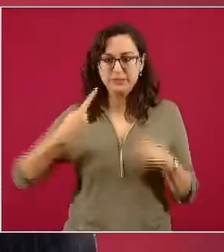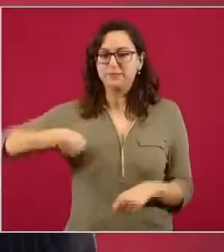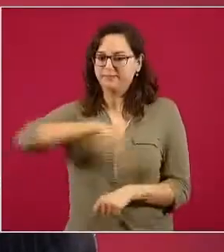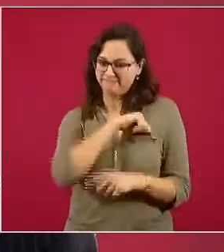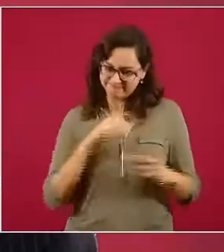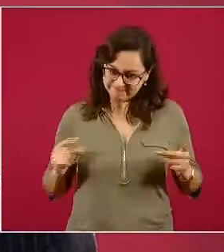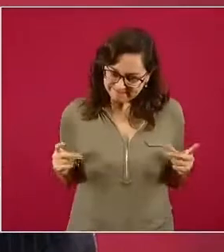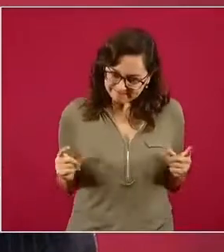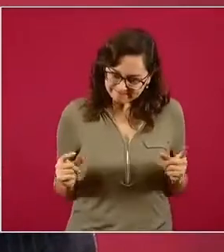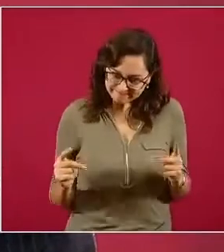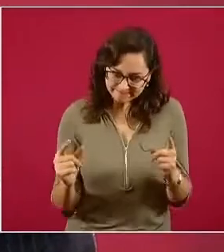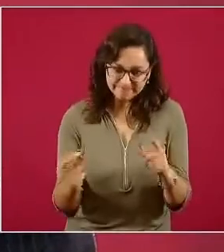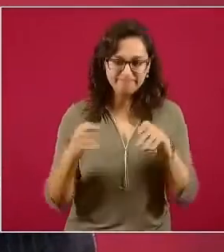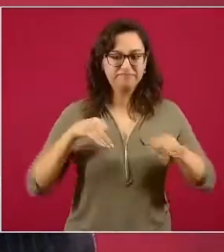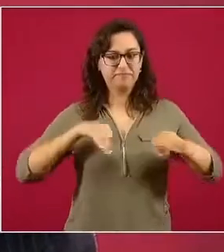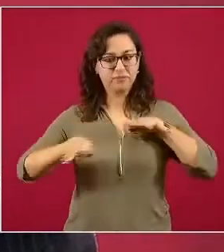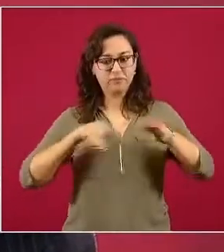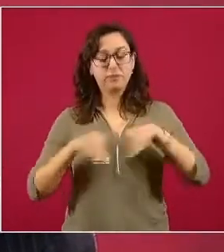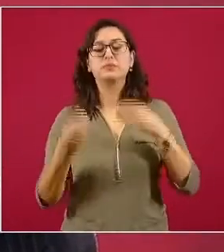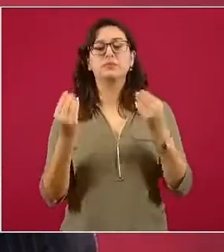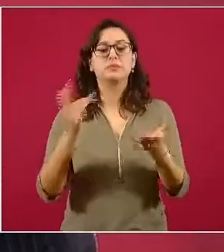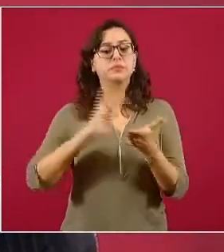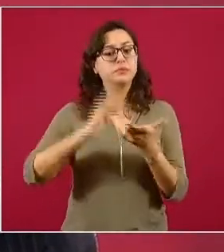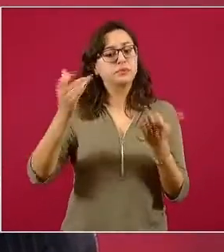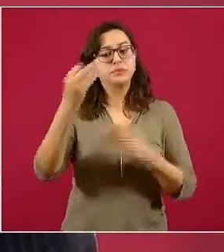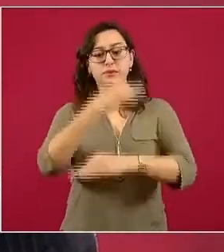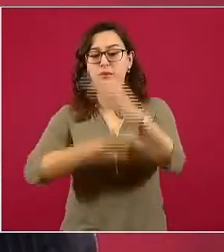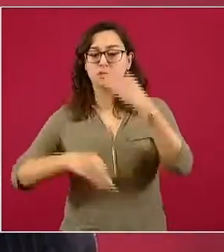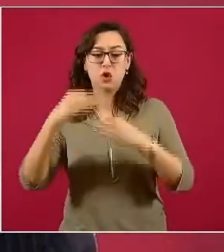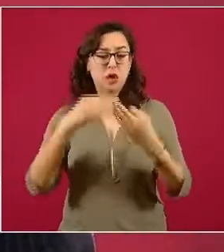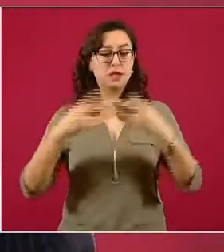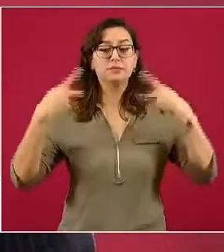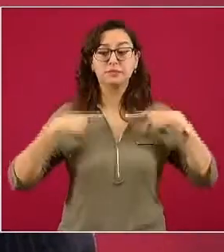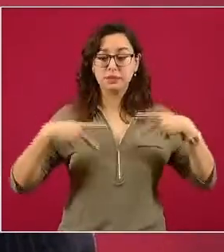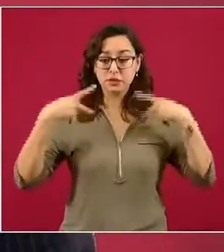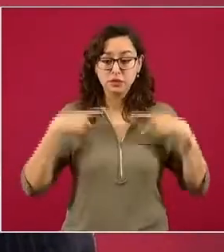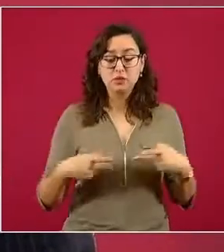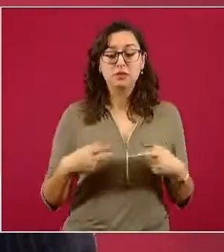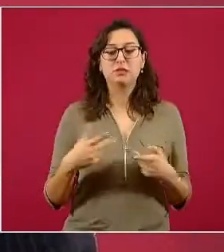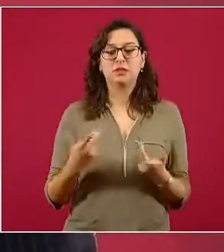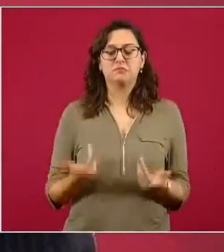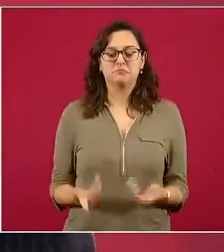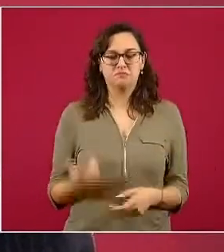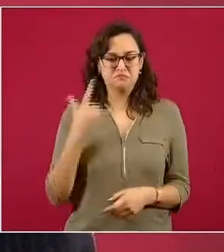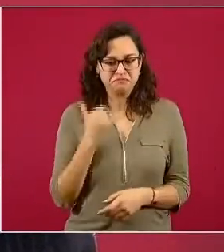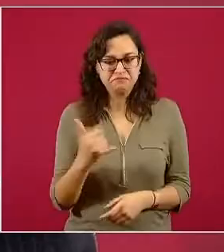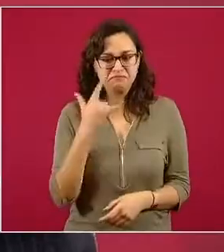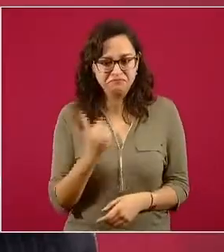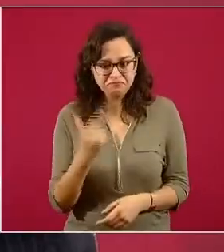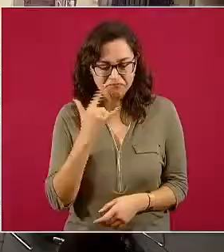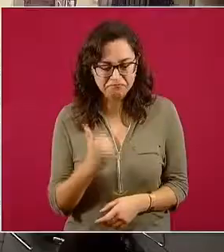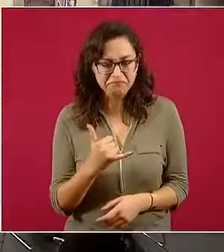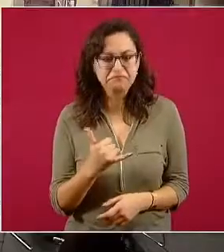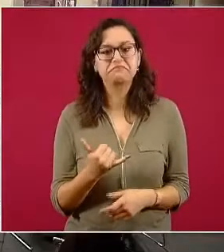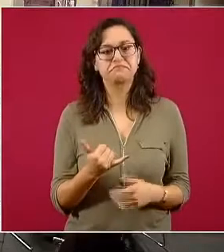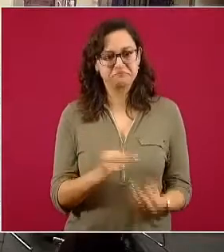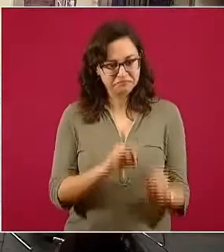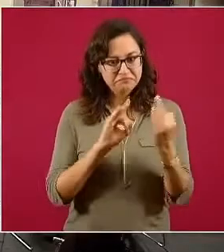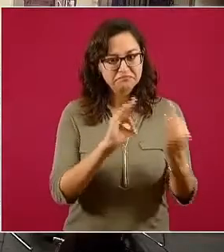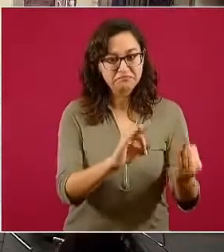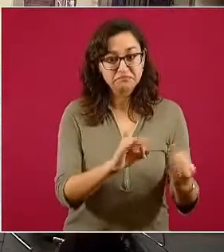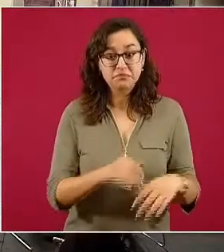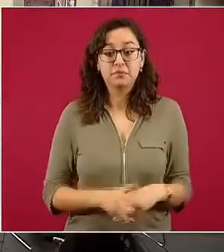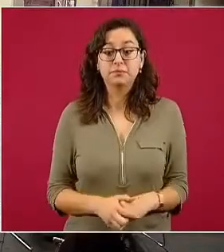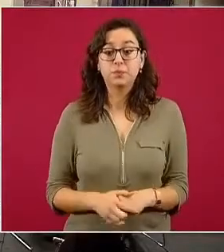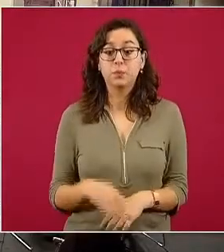siempre, a todo el personal, tanto clínico como no clínico, que ha estado al frente de esto presente. Entonces, la